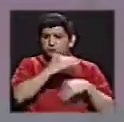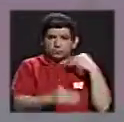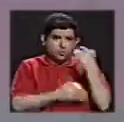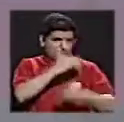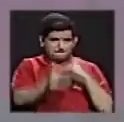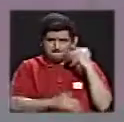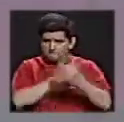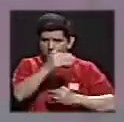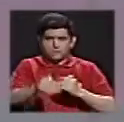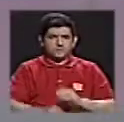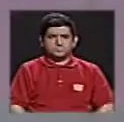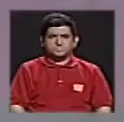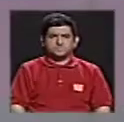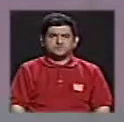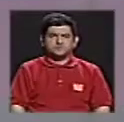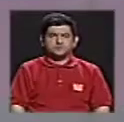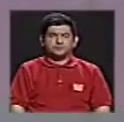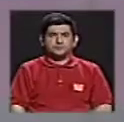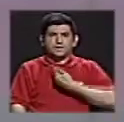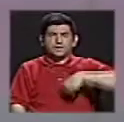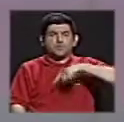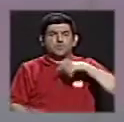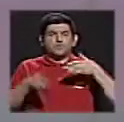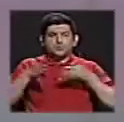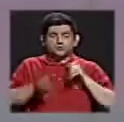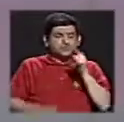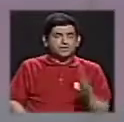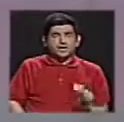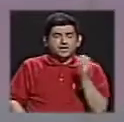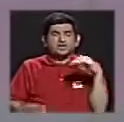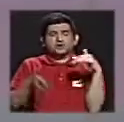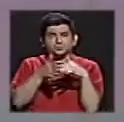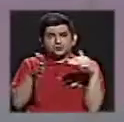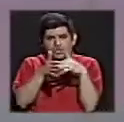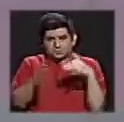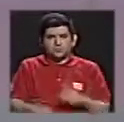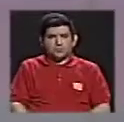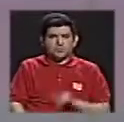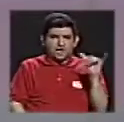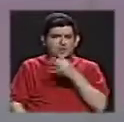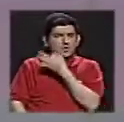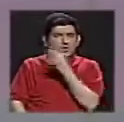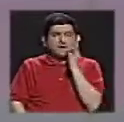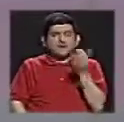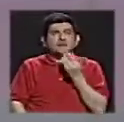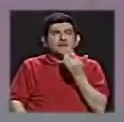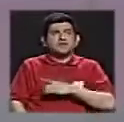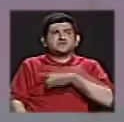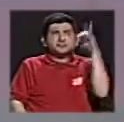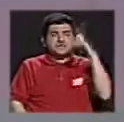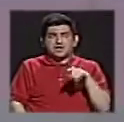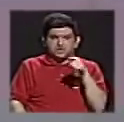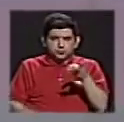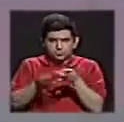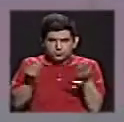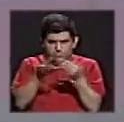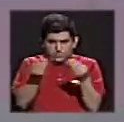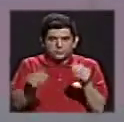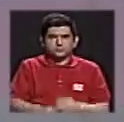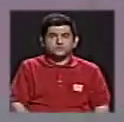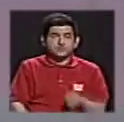¿verdad? Es un proceso y como nuestros hijos se criaron ahí y estudiaron en la misma finca, gracias a Dios, con lo que producí estudiaron,